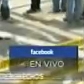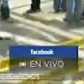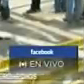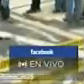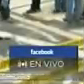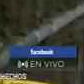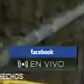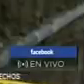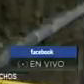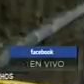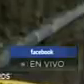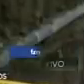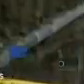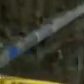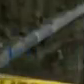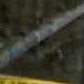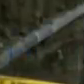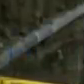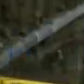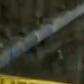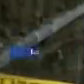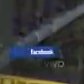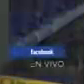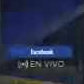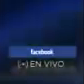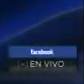una cárcava. Demostramos cuál es el panorama.